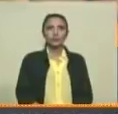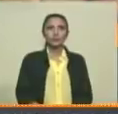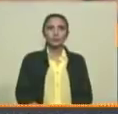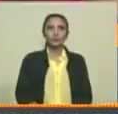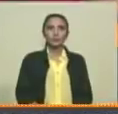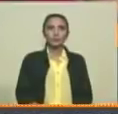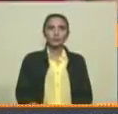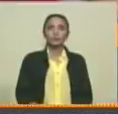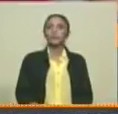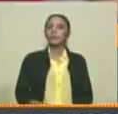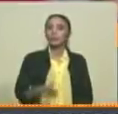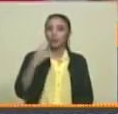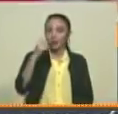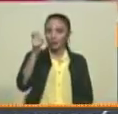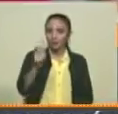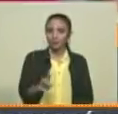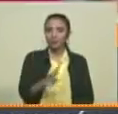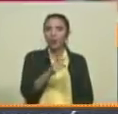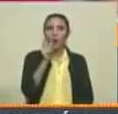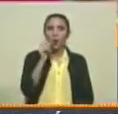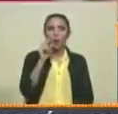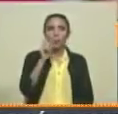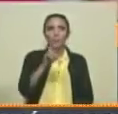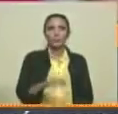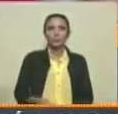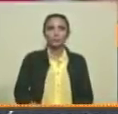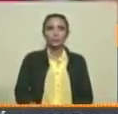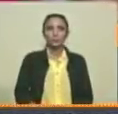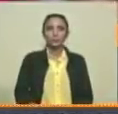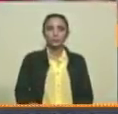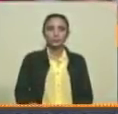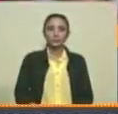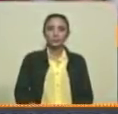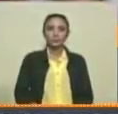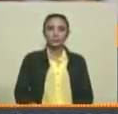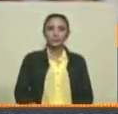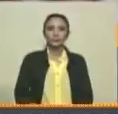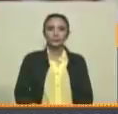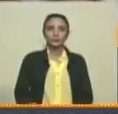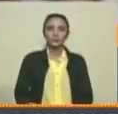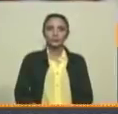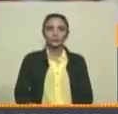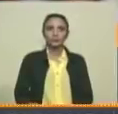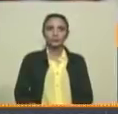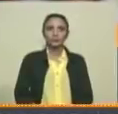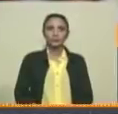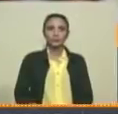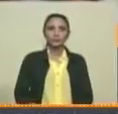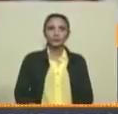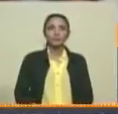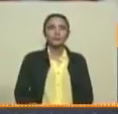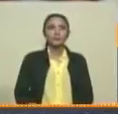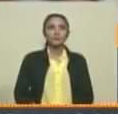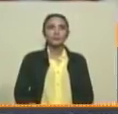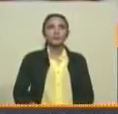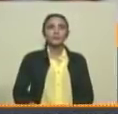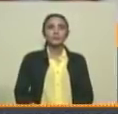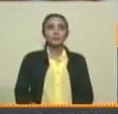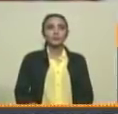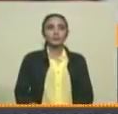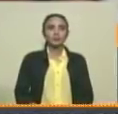tú? Junior Mejía. Yurio. Yurio. Junior. Junior. Mejías. El Junior, dale pues.